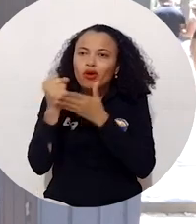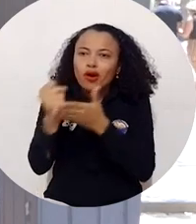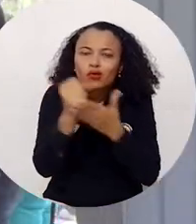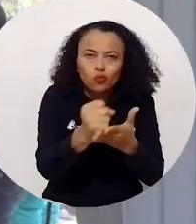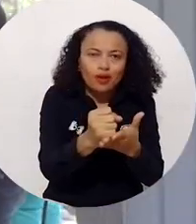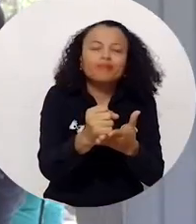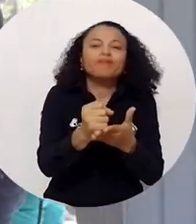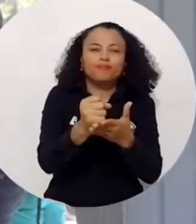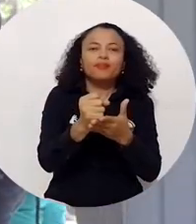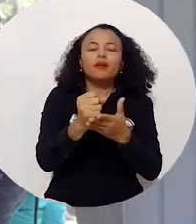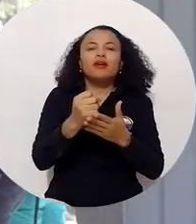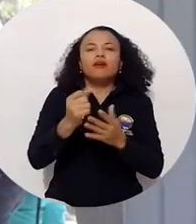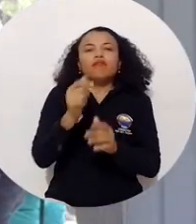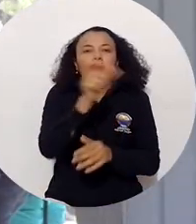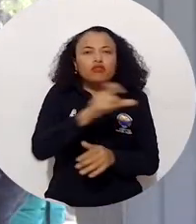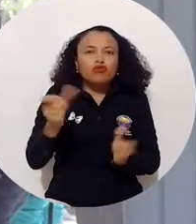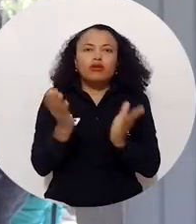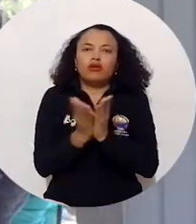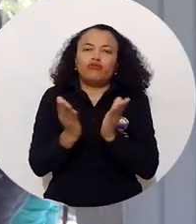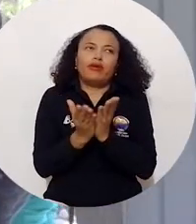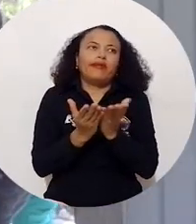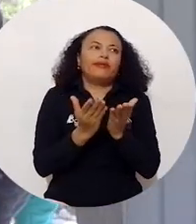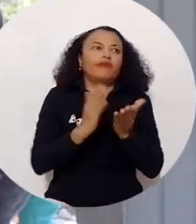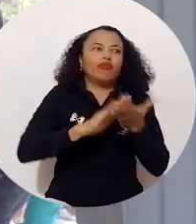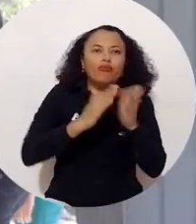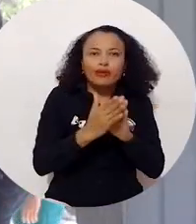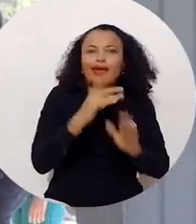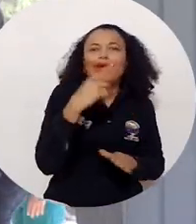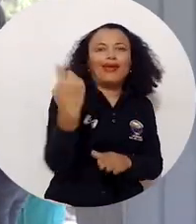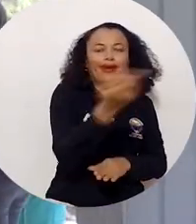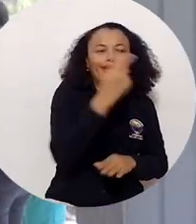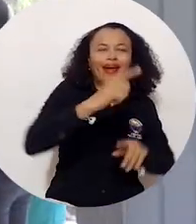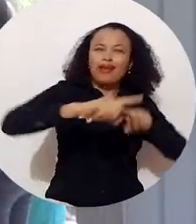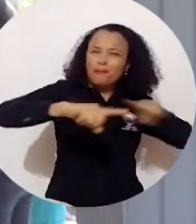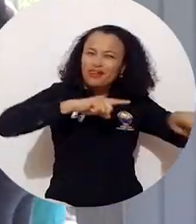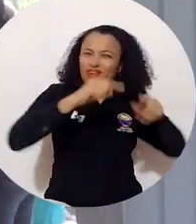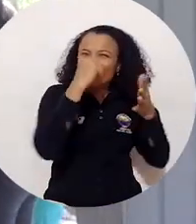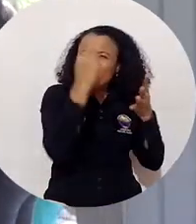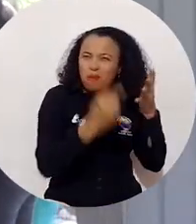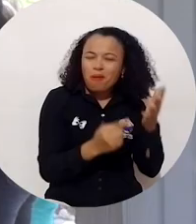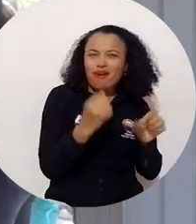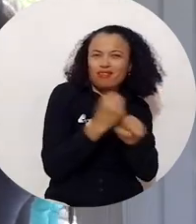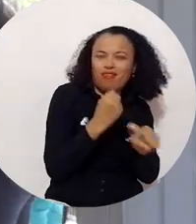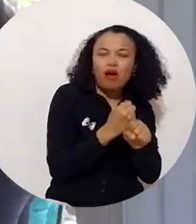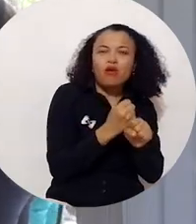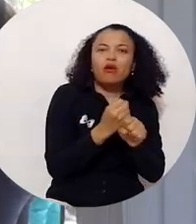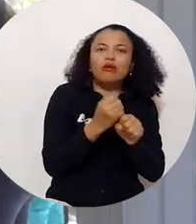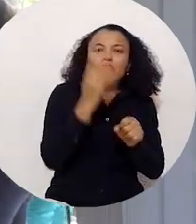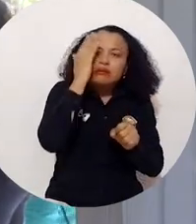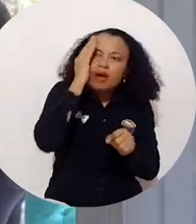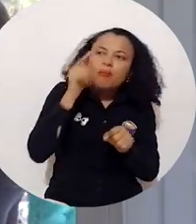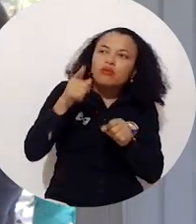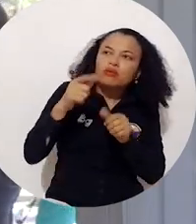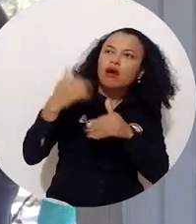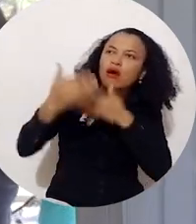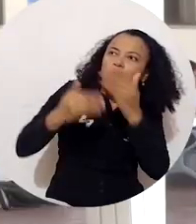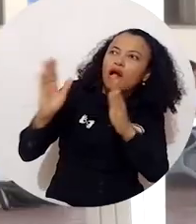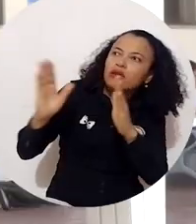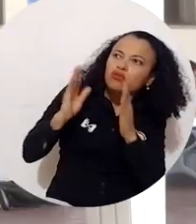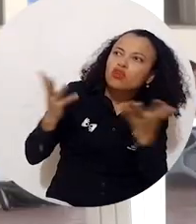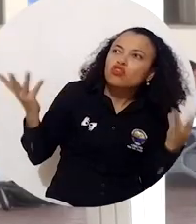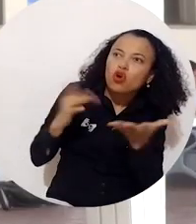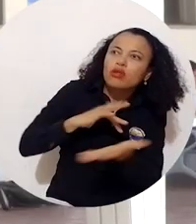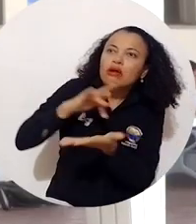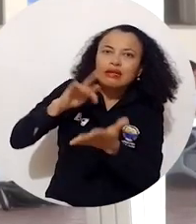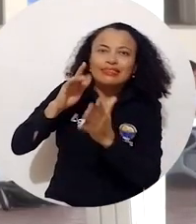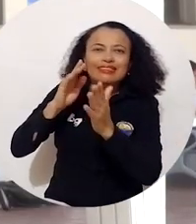a los demás, que pues los estudiantes y la comunidad universitaria, los administrativos, sepan pues esas rutas de atención, el centro de escucha. Hay